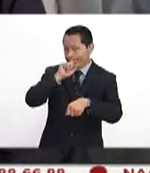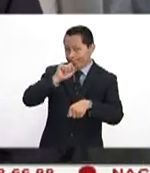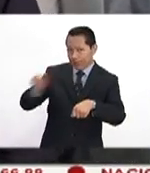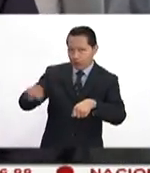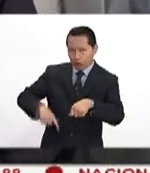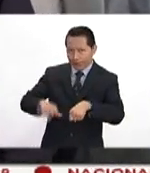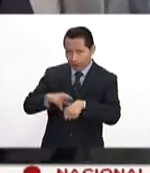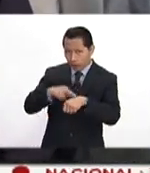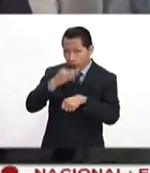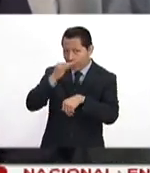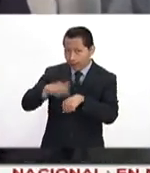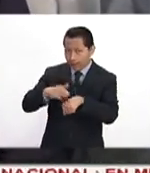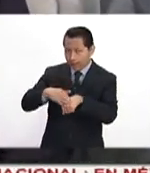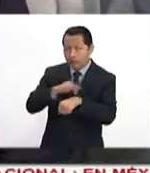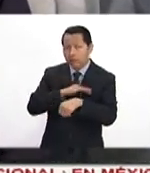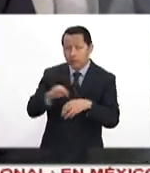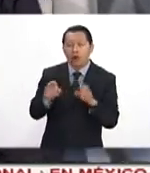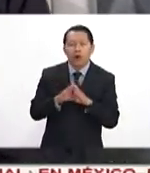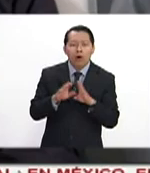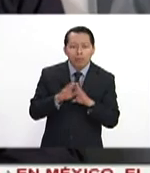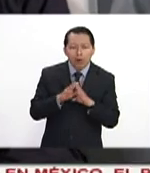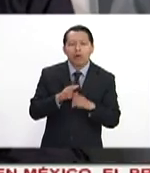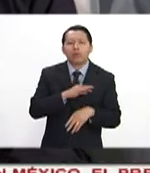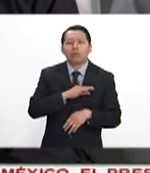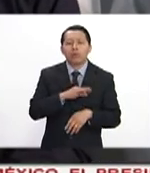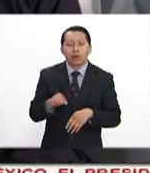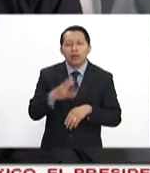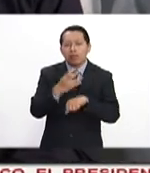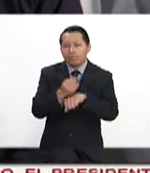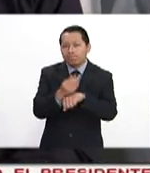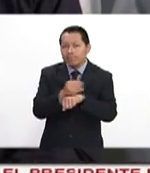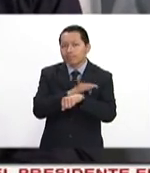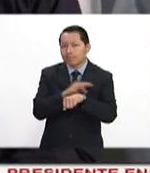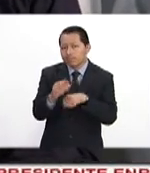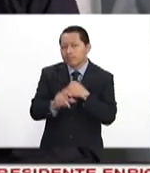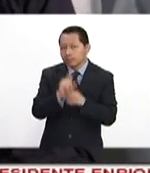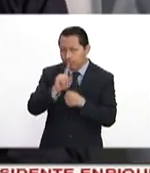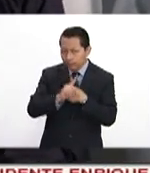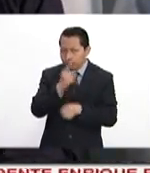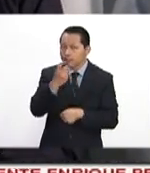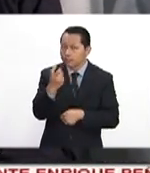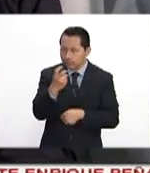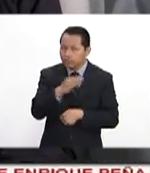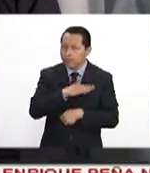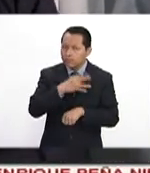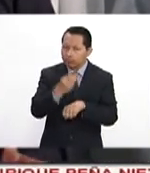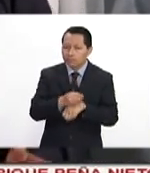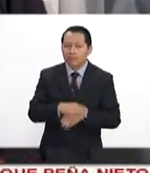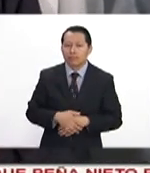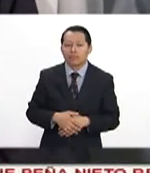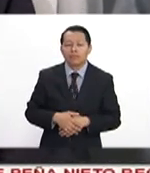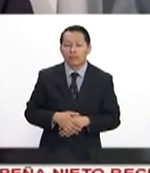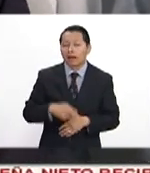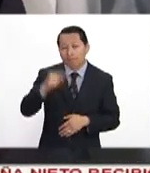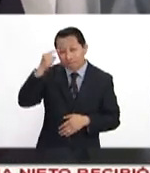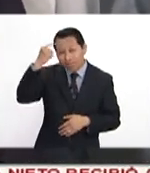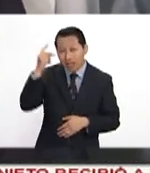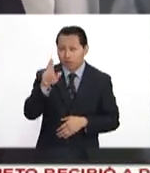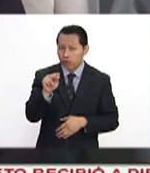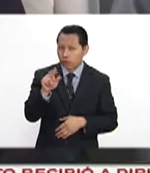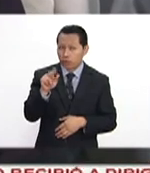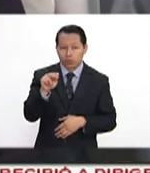ver cómo resolver este problema que se tiene. Nada fácil porque